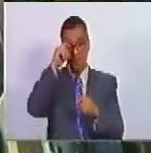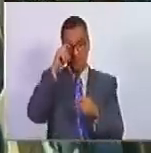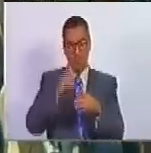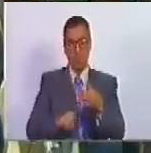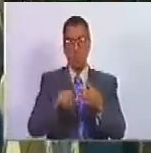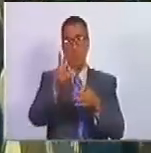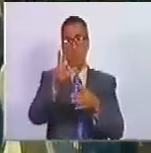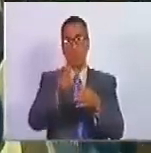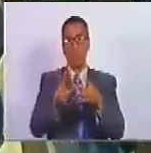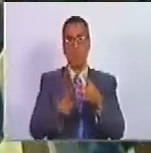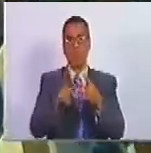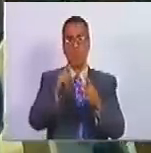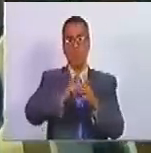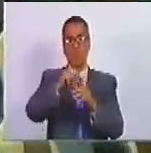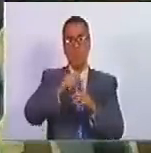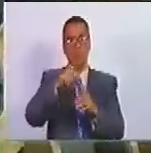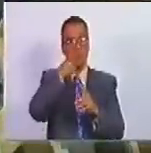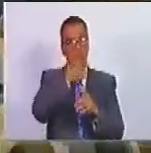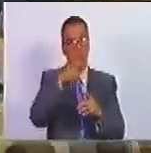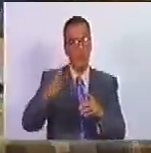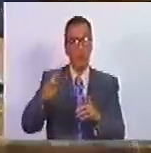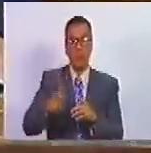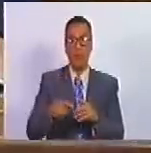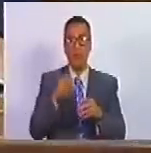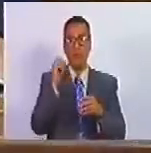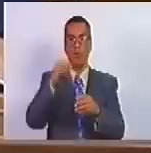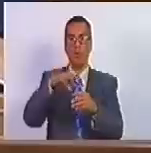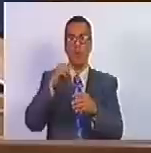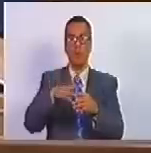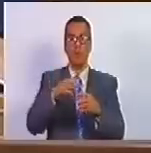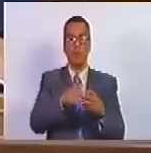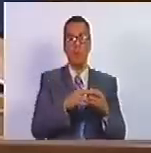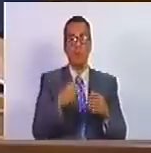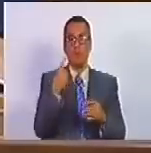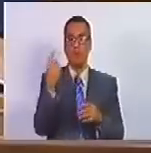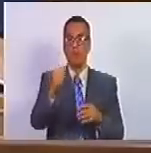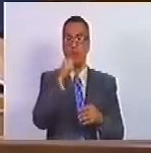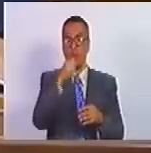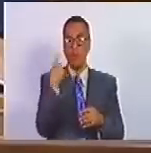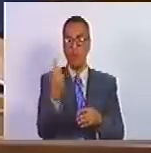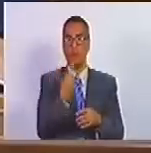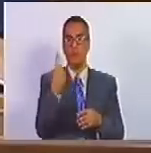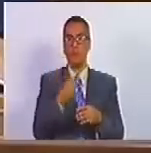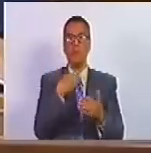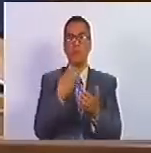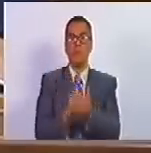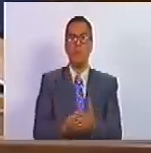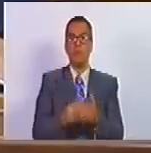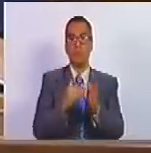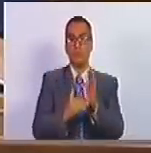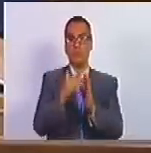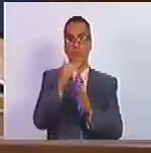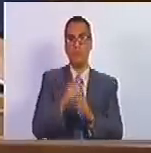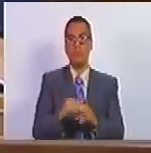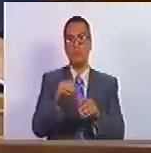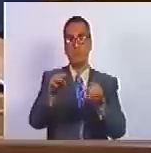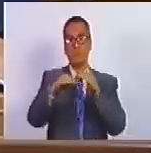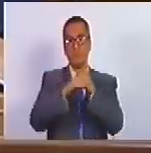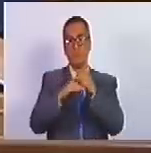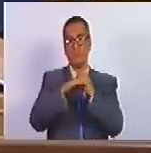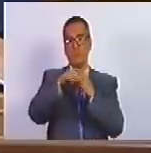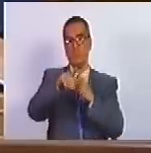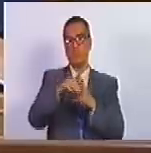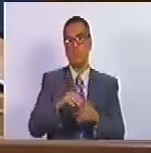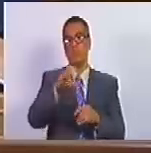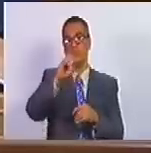3. Tasa de inspección para expendio de especias y bebidas alcohólicas, hasta un monto en bolívares equivalente